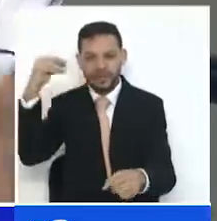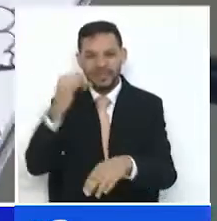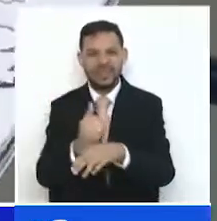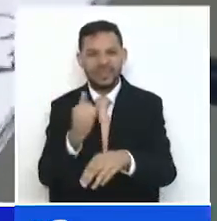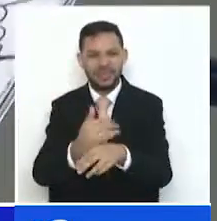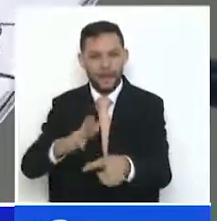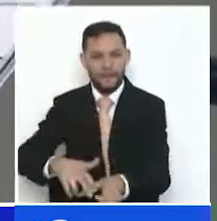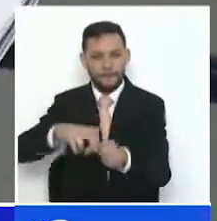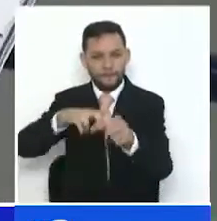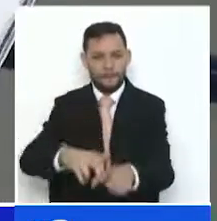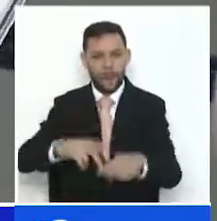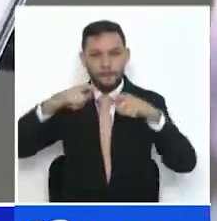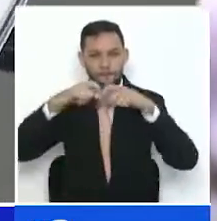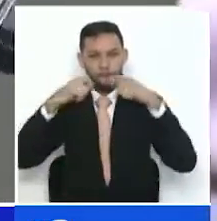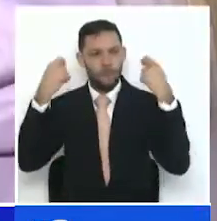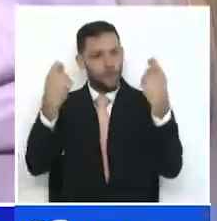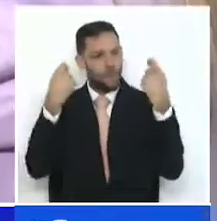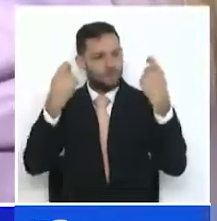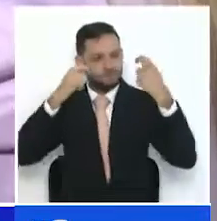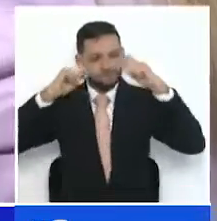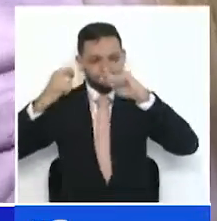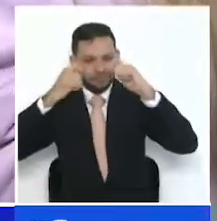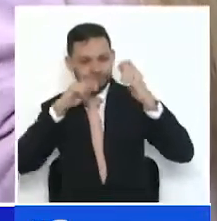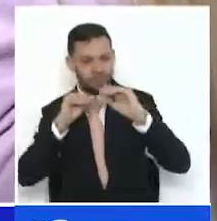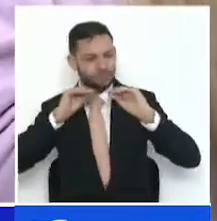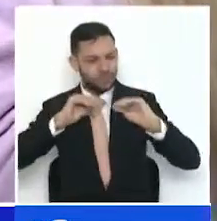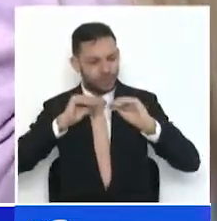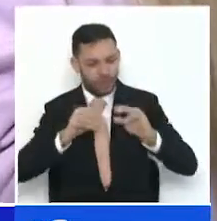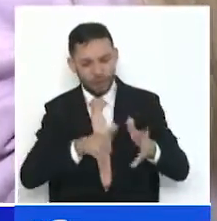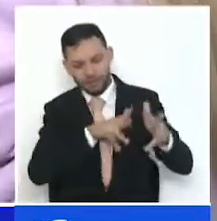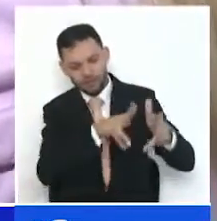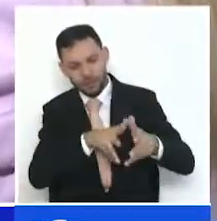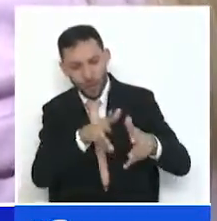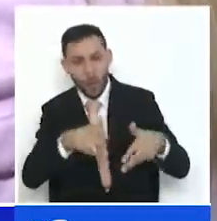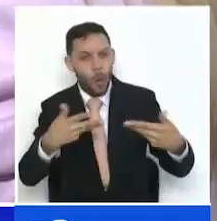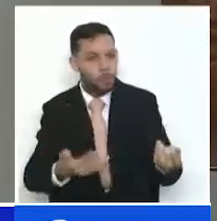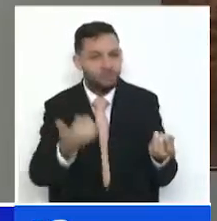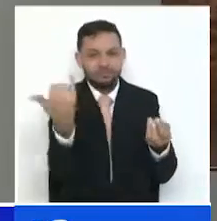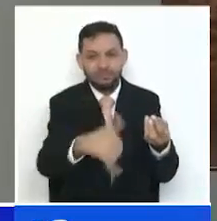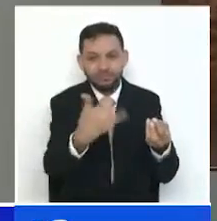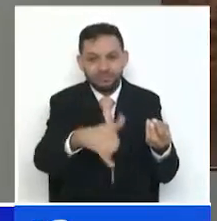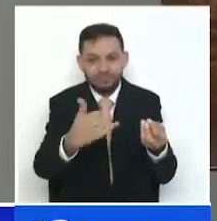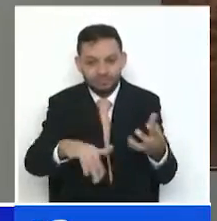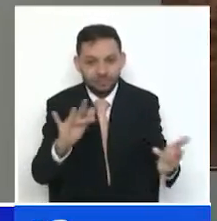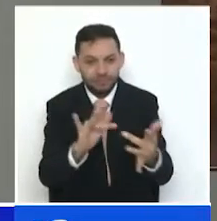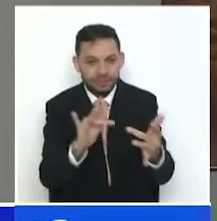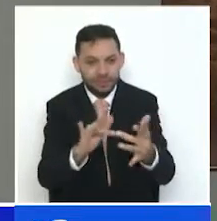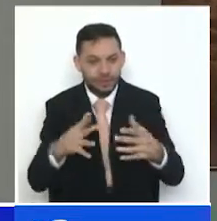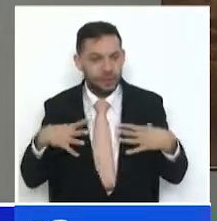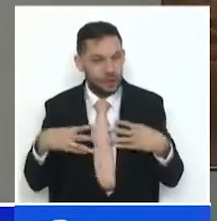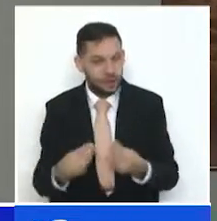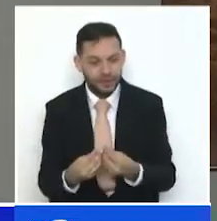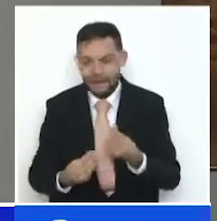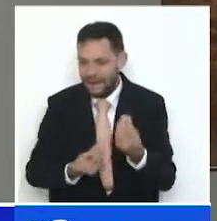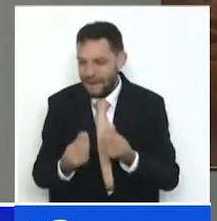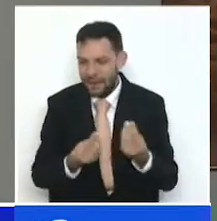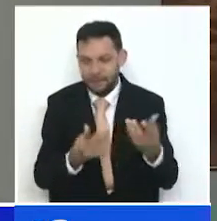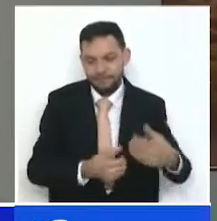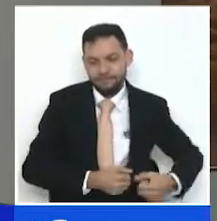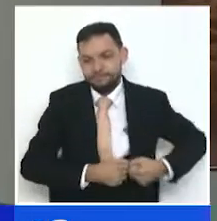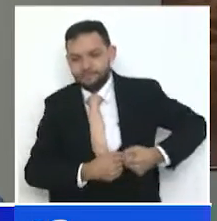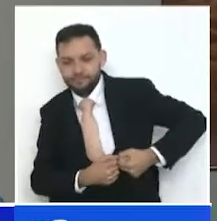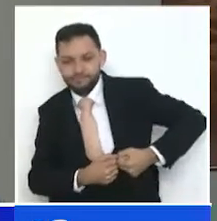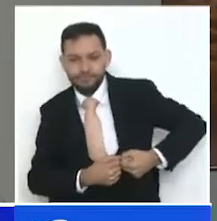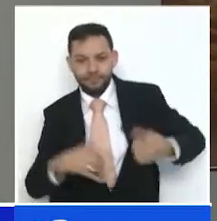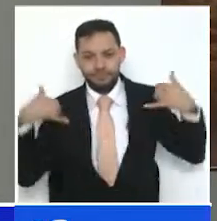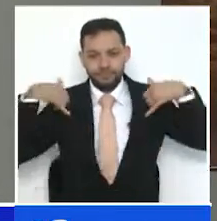diferentes estrategias que buscan generar educación vial a través de juegos interactivos. Y llevamos para interactuar con acciones de